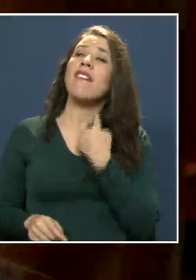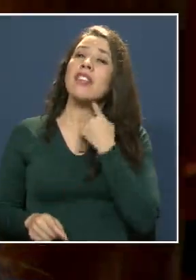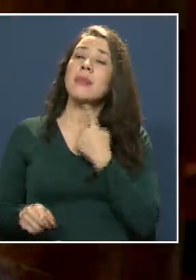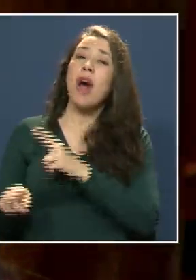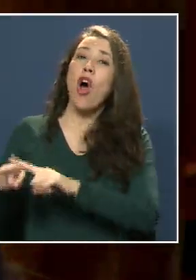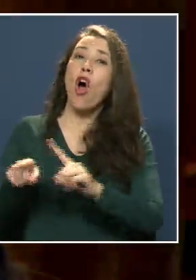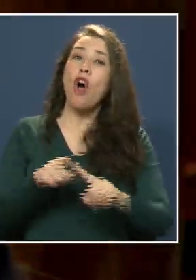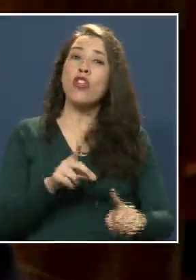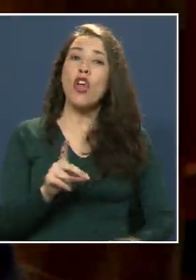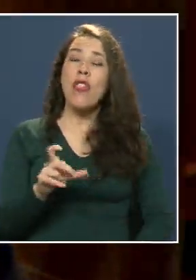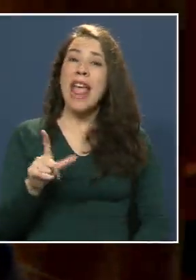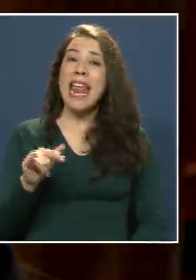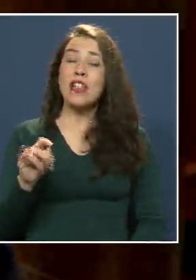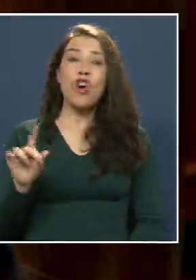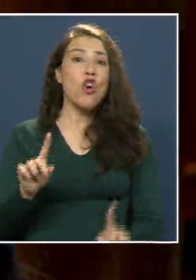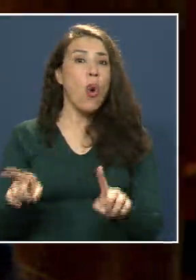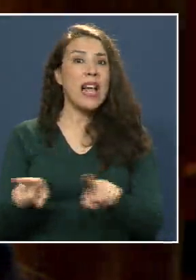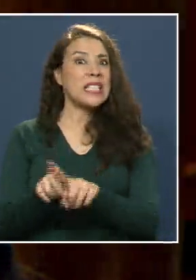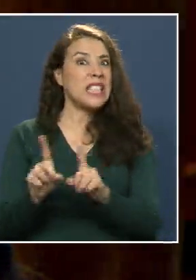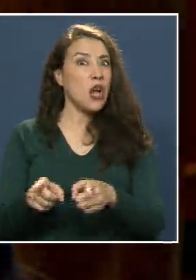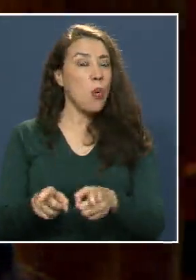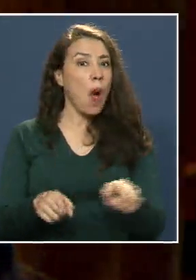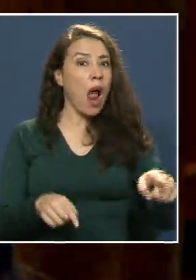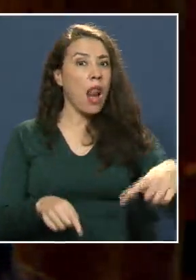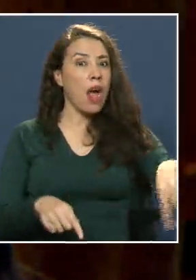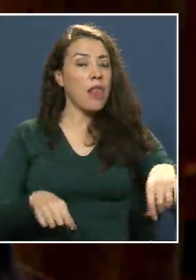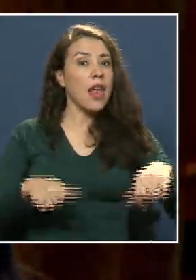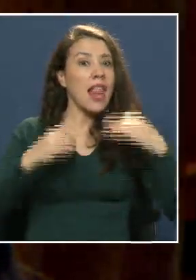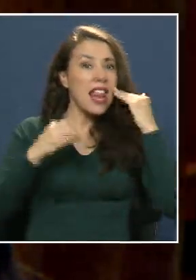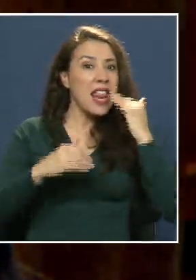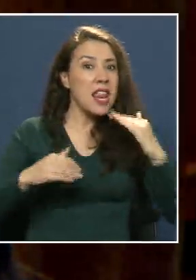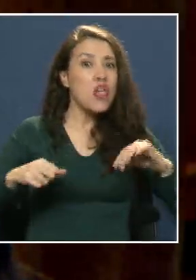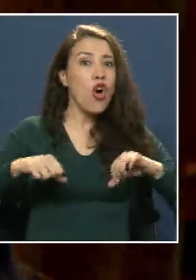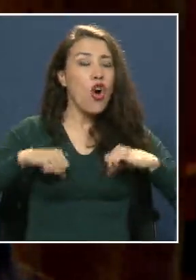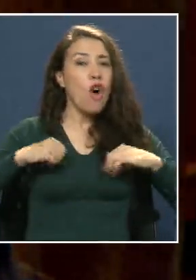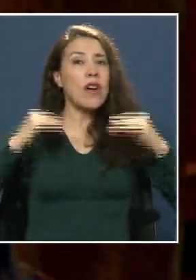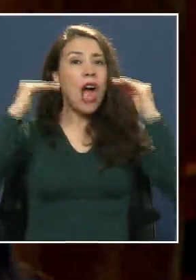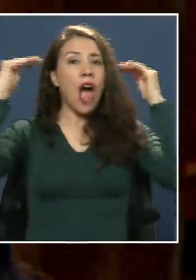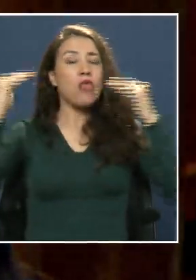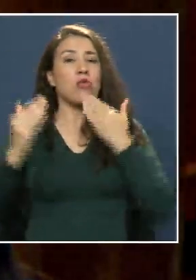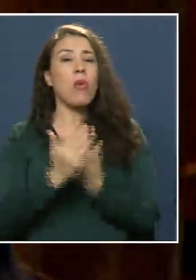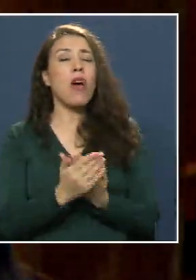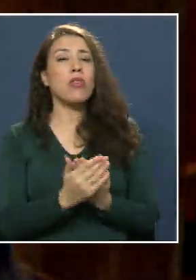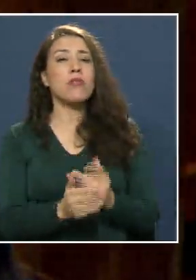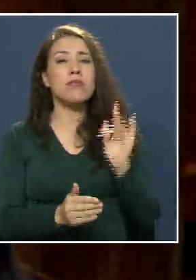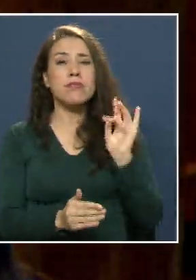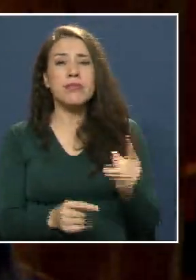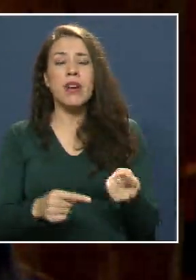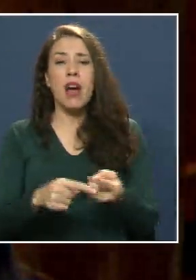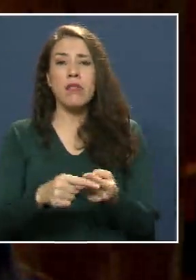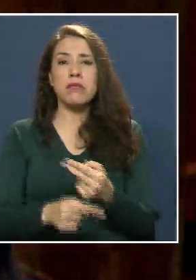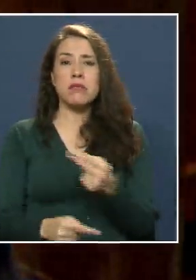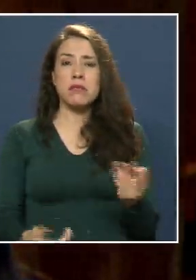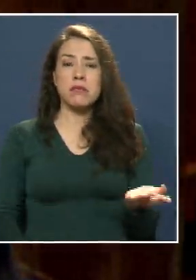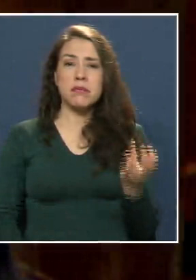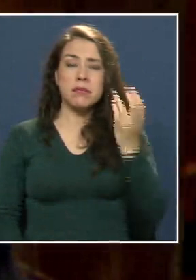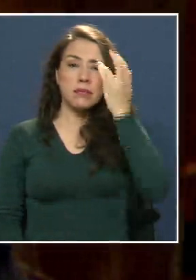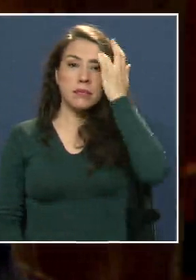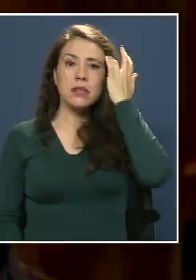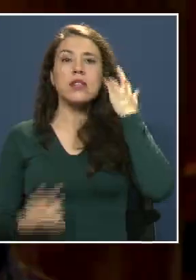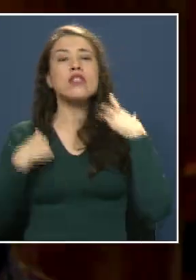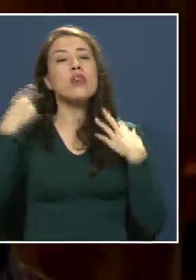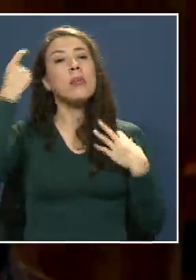no son replicables a lo de estos jóvenes, niños y adultos vulnerados. Por eso creo que